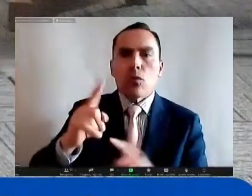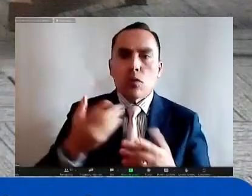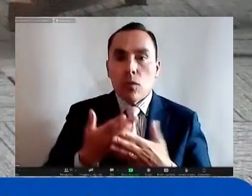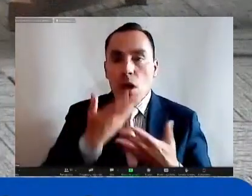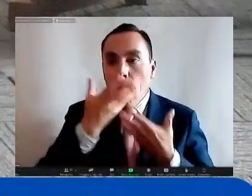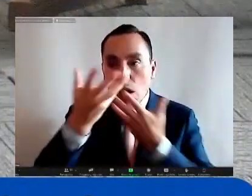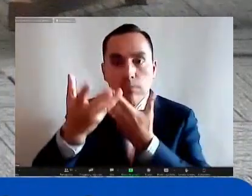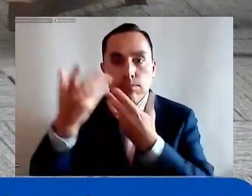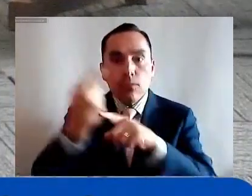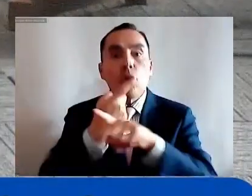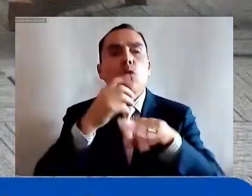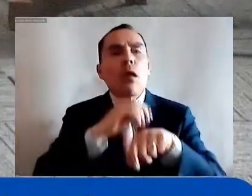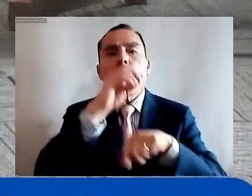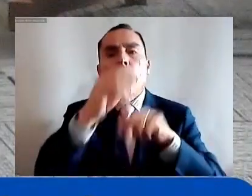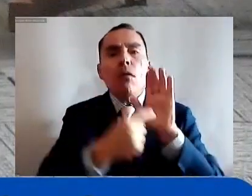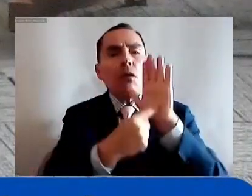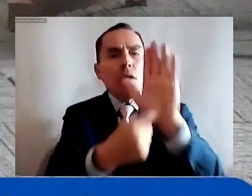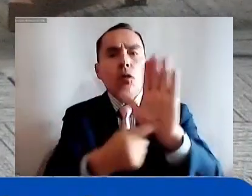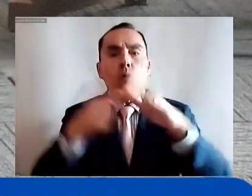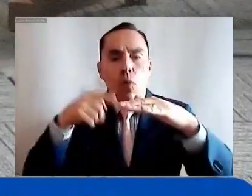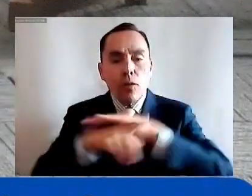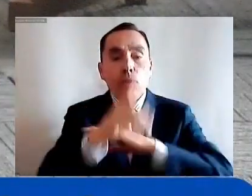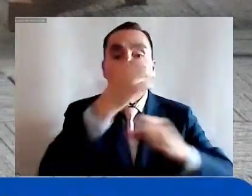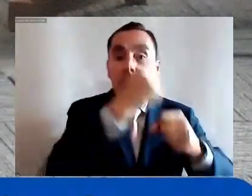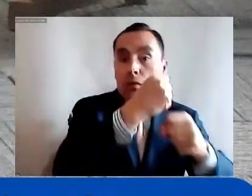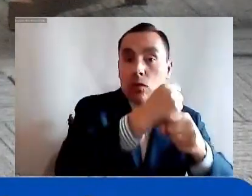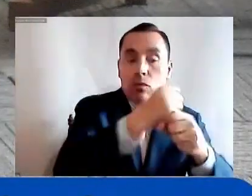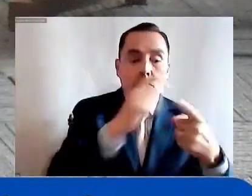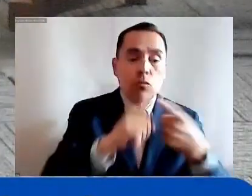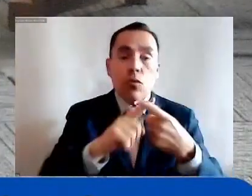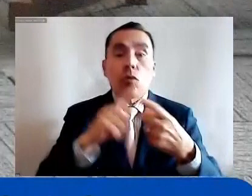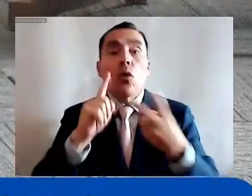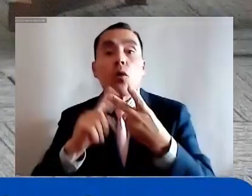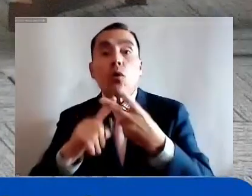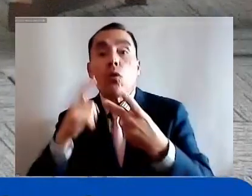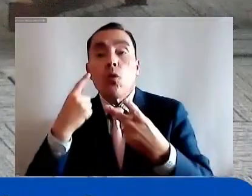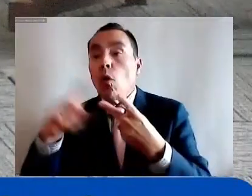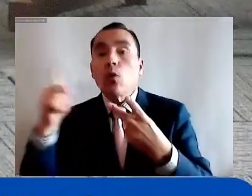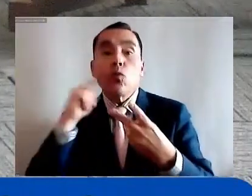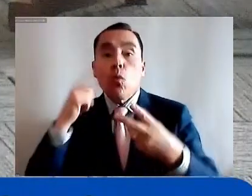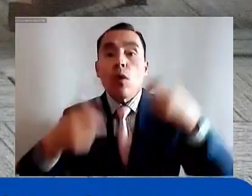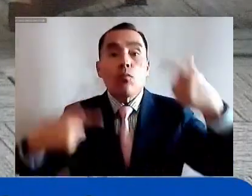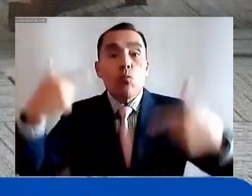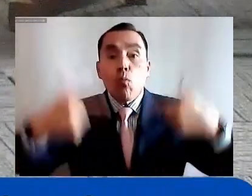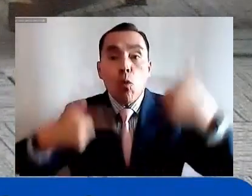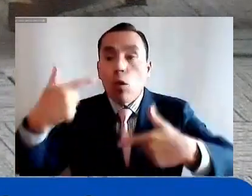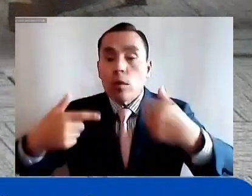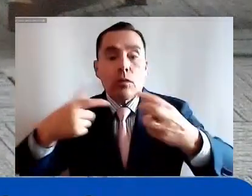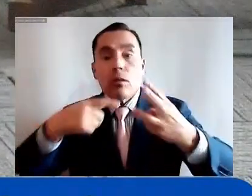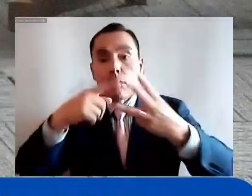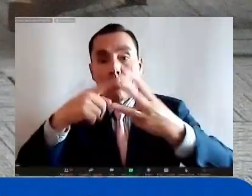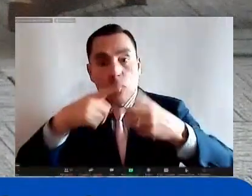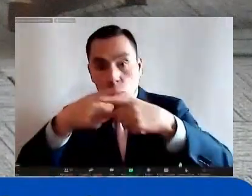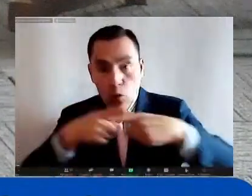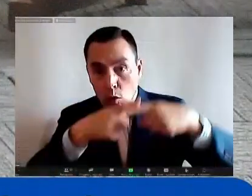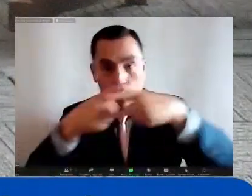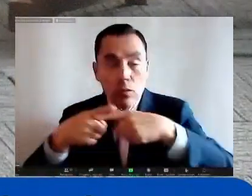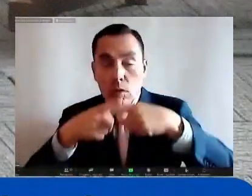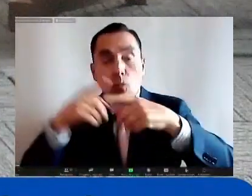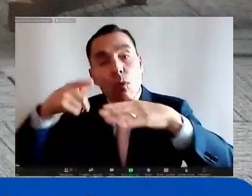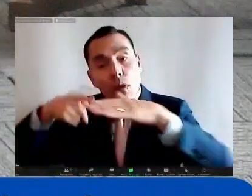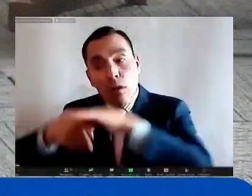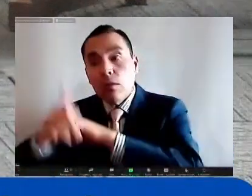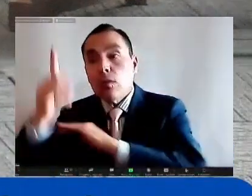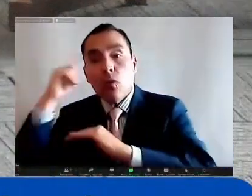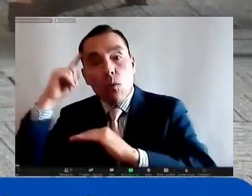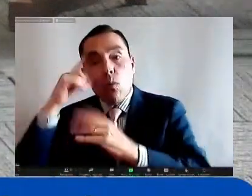manifestaciones, en el acceso al trabajo, la participación política y social, el acceso a bienes